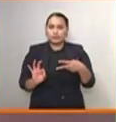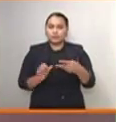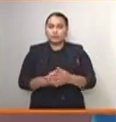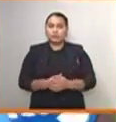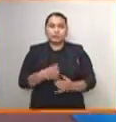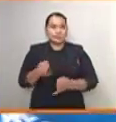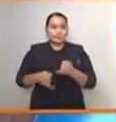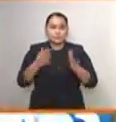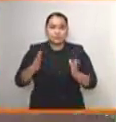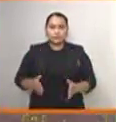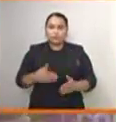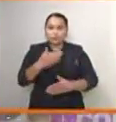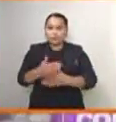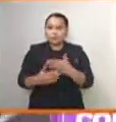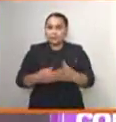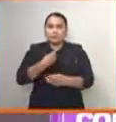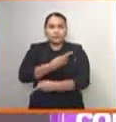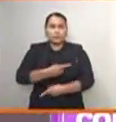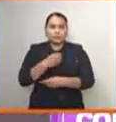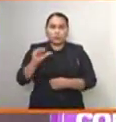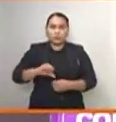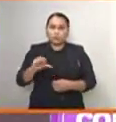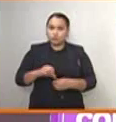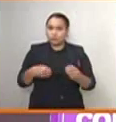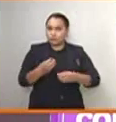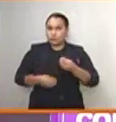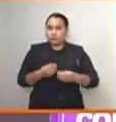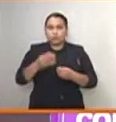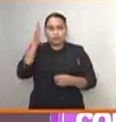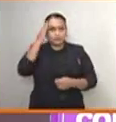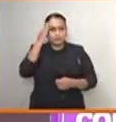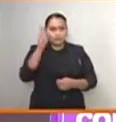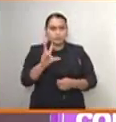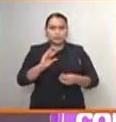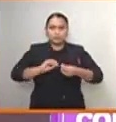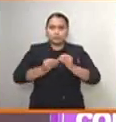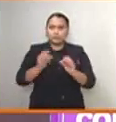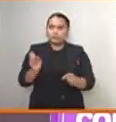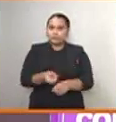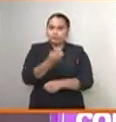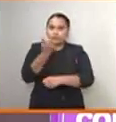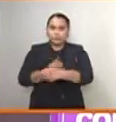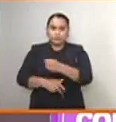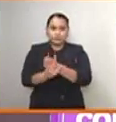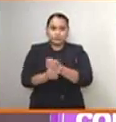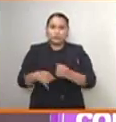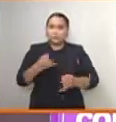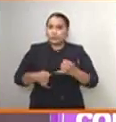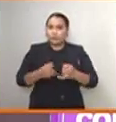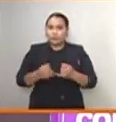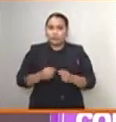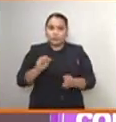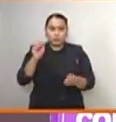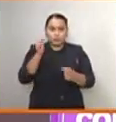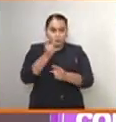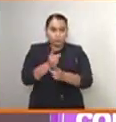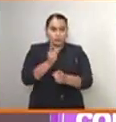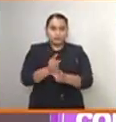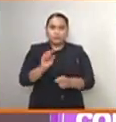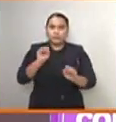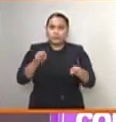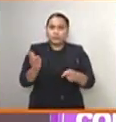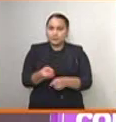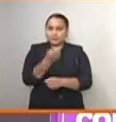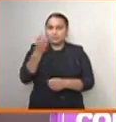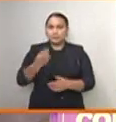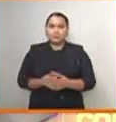Jugadores, continuamos la diversión de este sorteo conociendo los tres números ganadores de Pega 3. Juega, juega, que el que juega le pega.